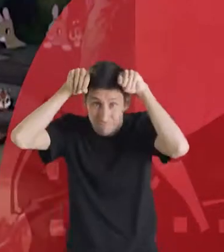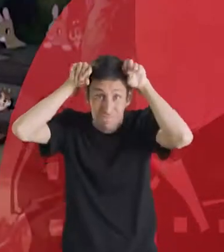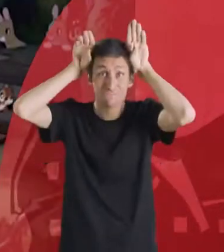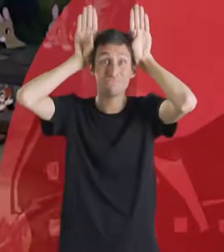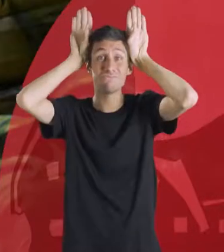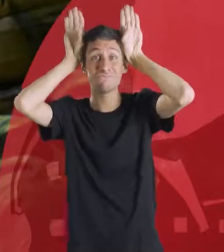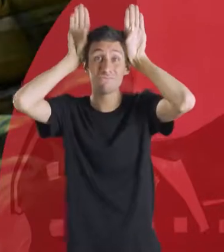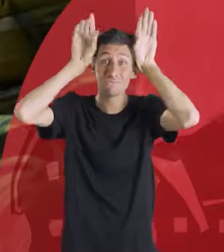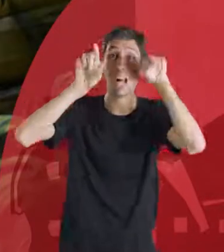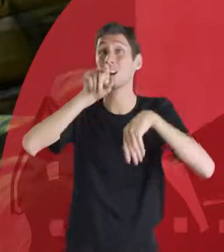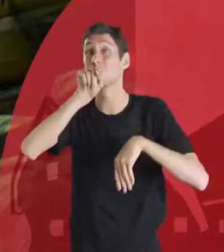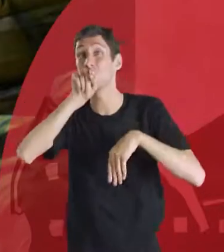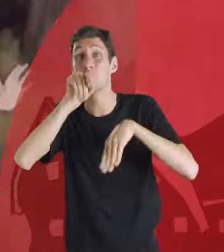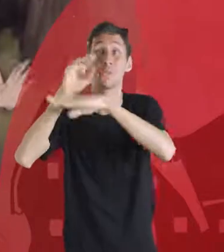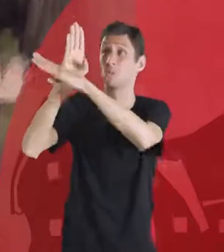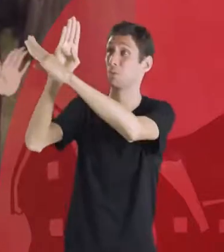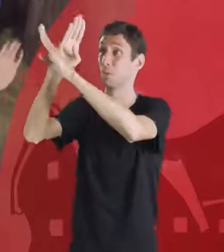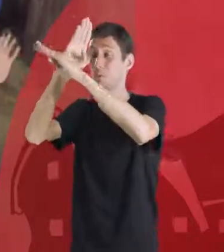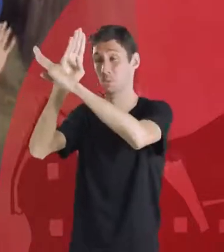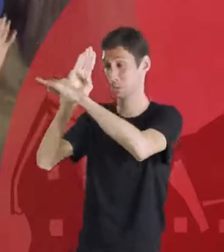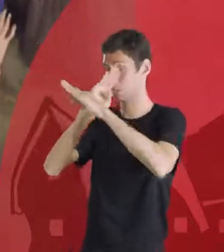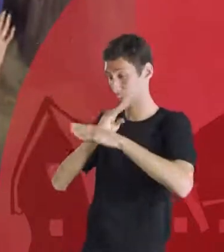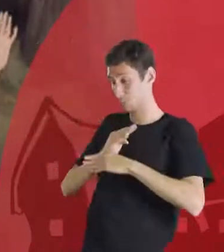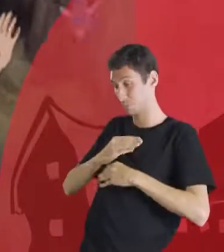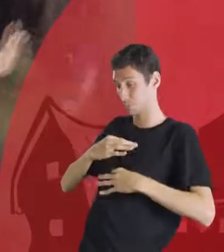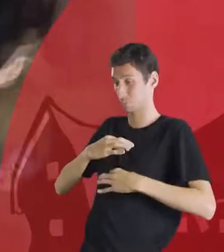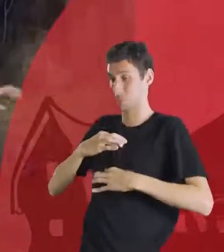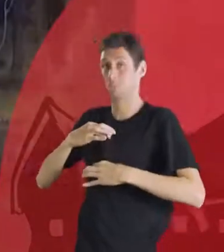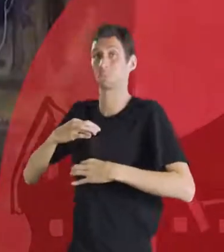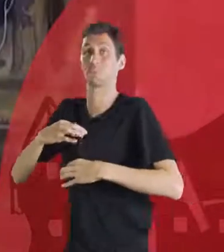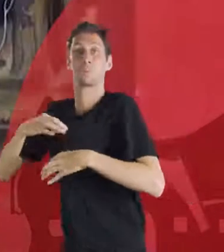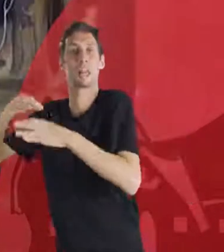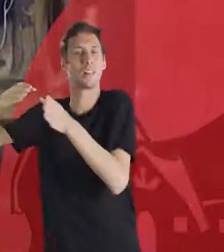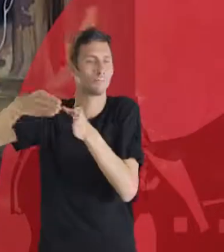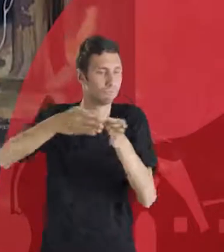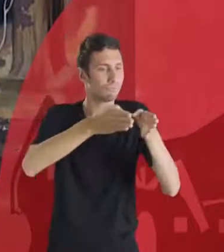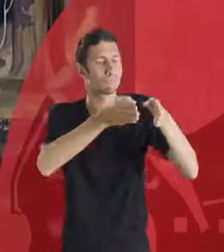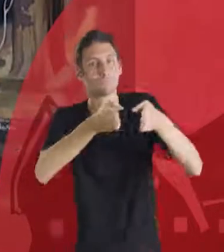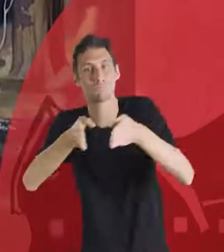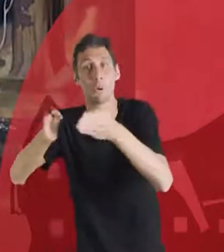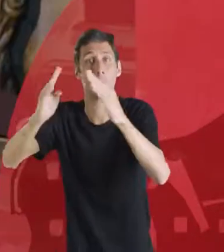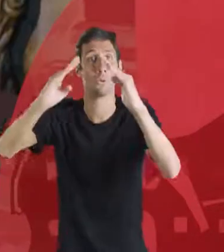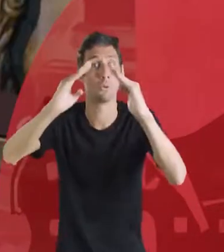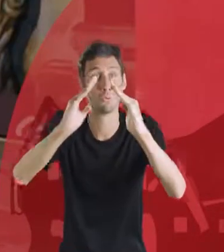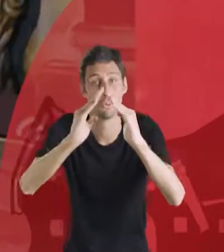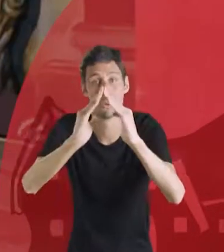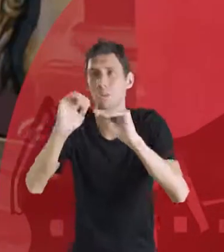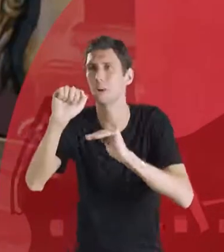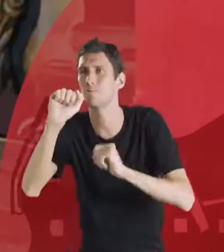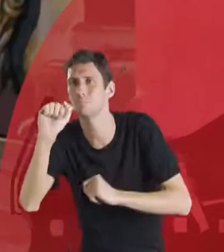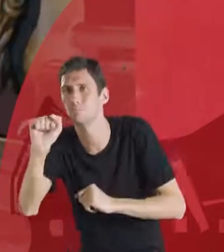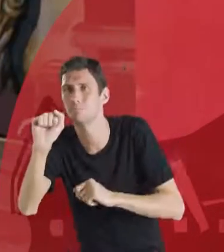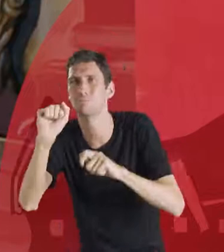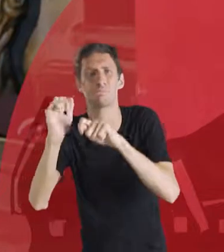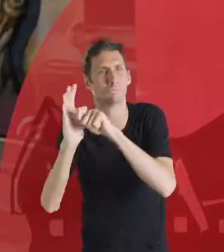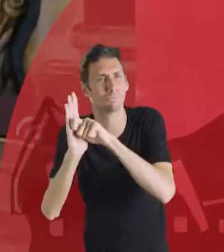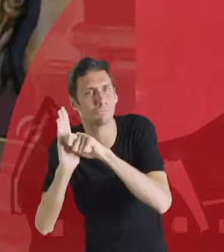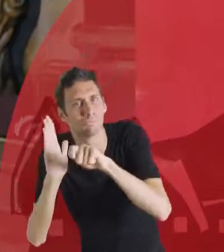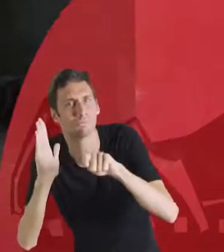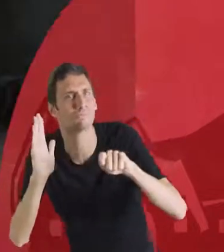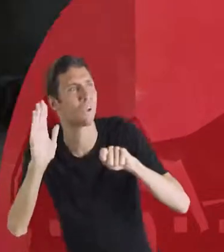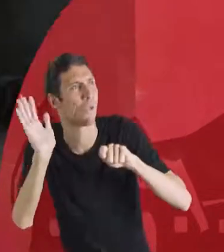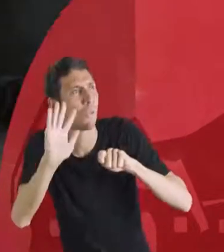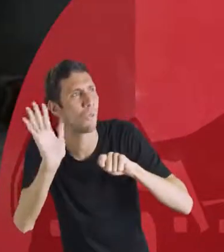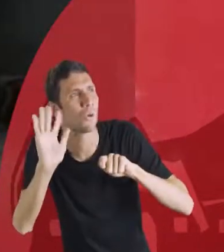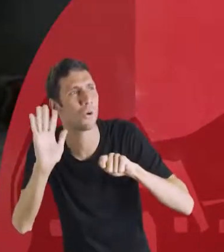Los animalitos del bosque la guían hasta una hermosa y pequeña cabaña. Golpea la puerta, pero